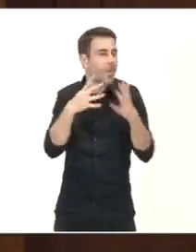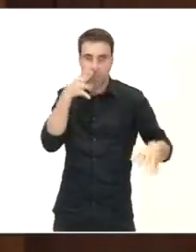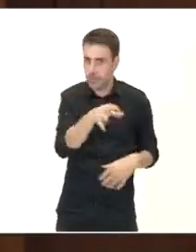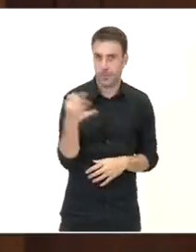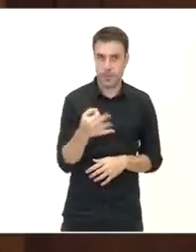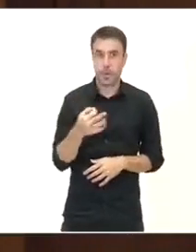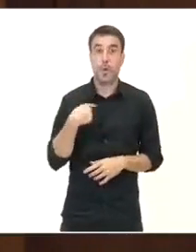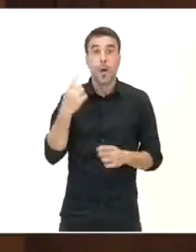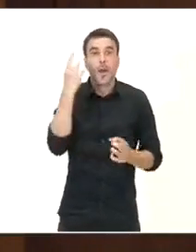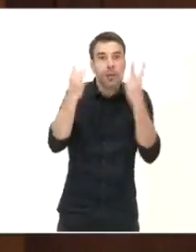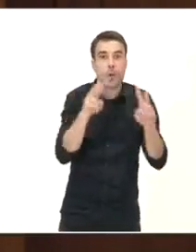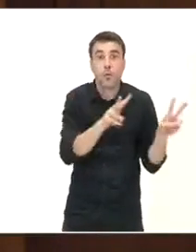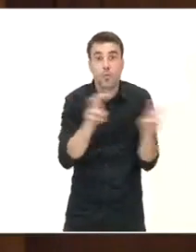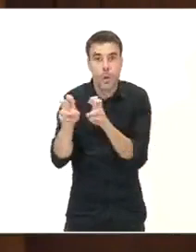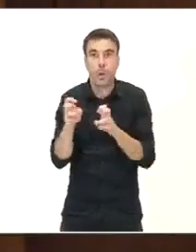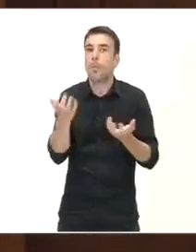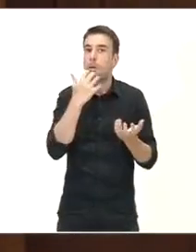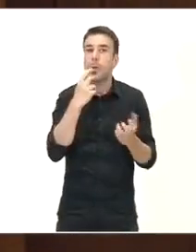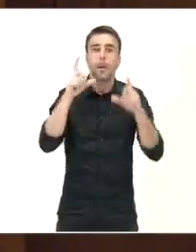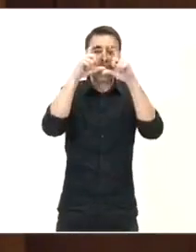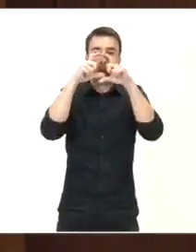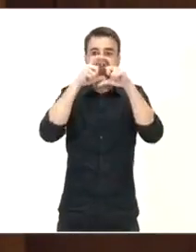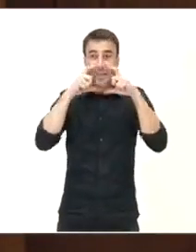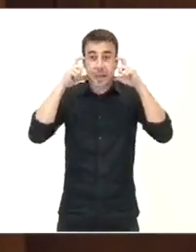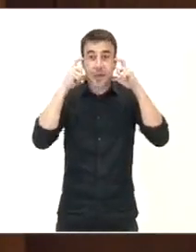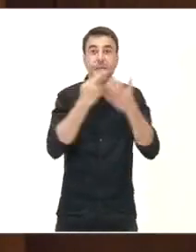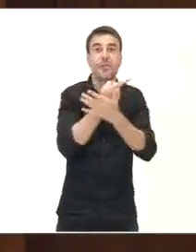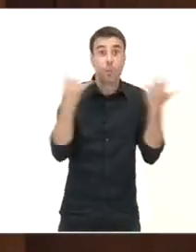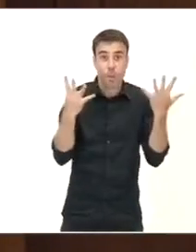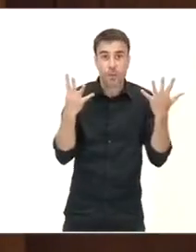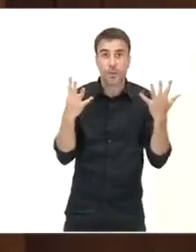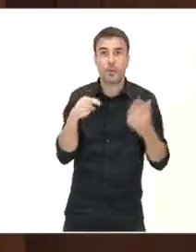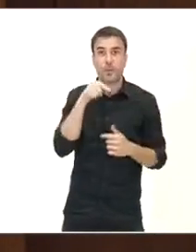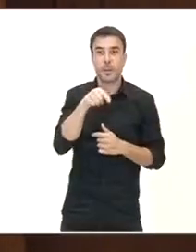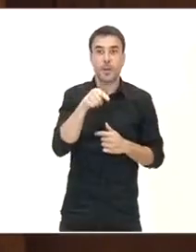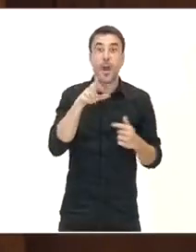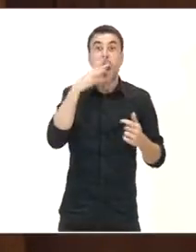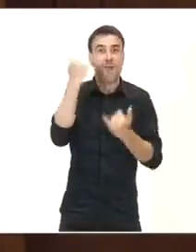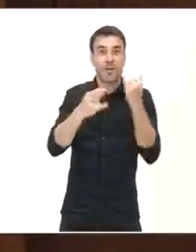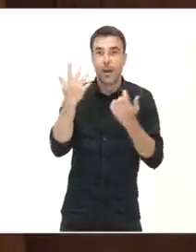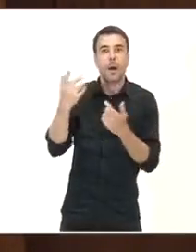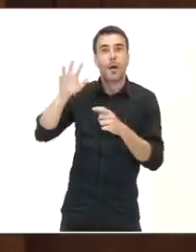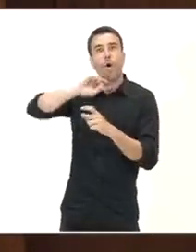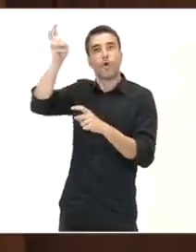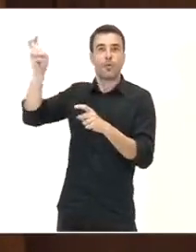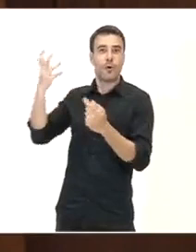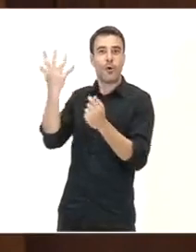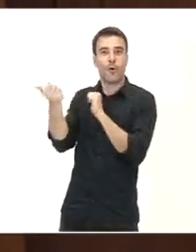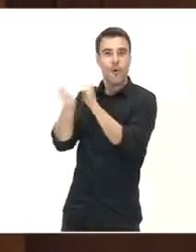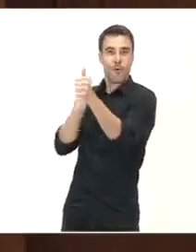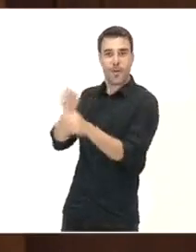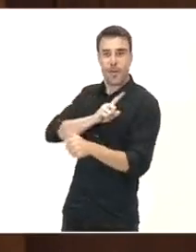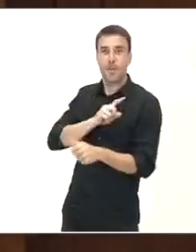tomado iniciativas novedosas y exitosas en Canarias, como Mascarilla 19, que además trascendió fronteras para buscar todos